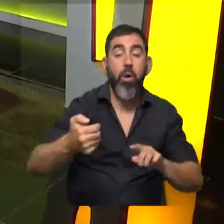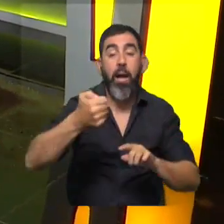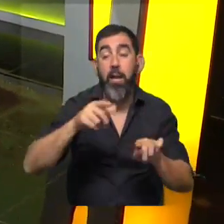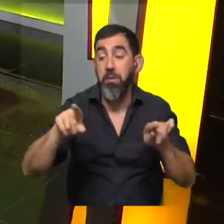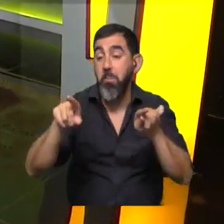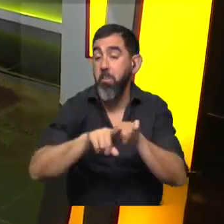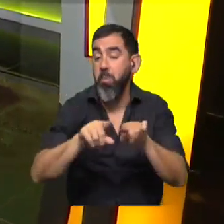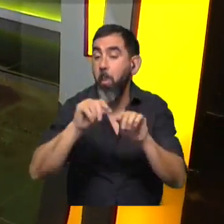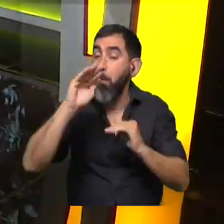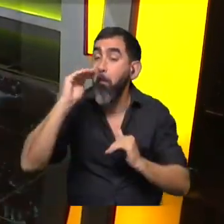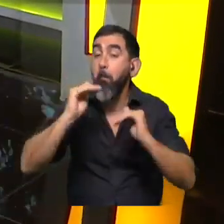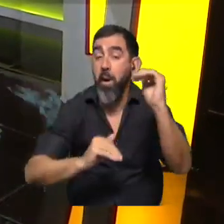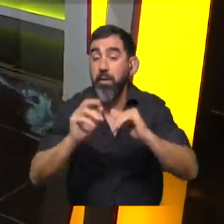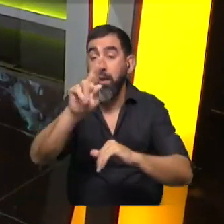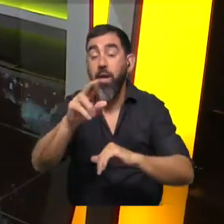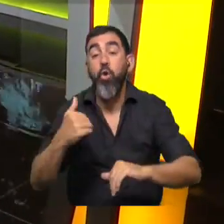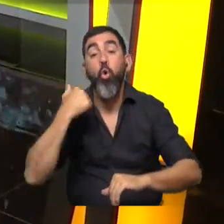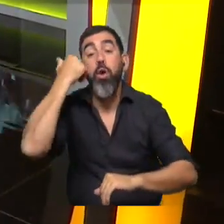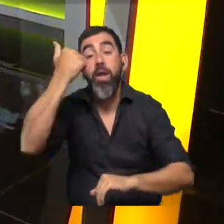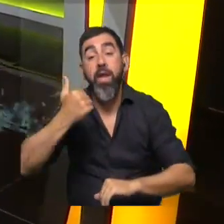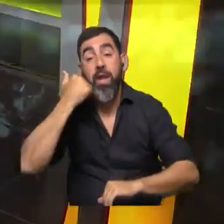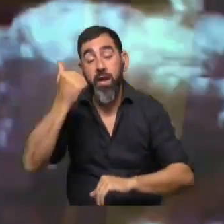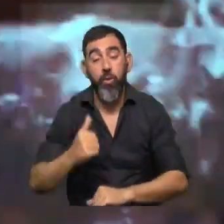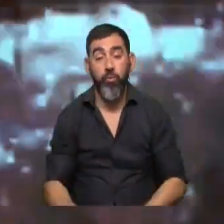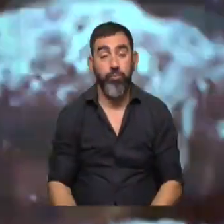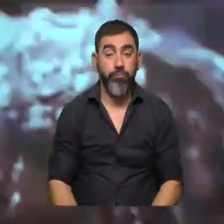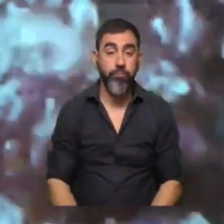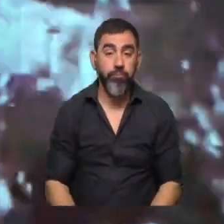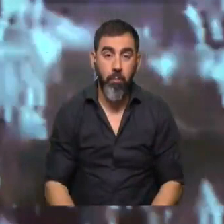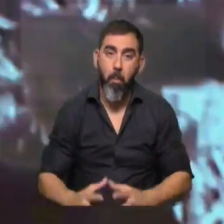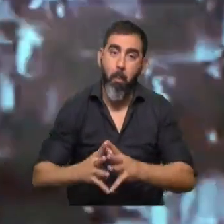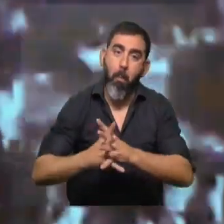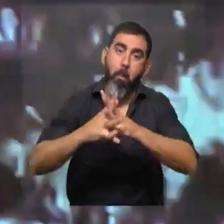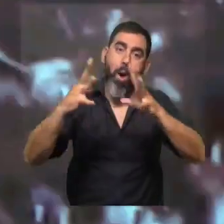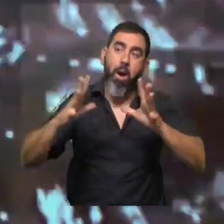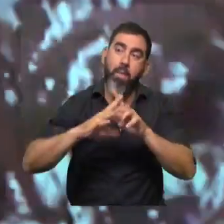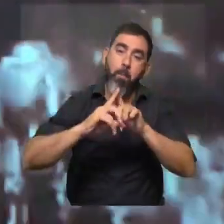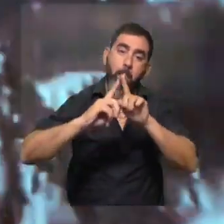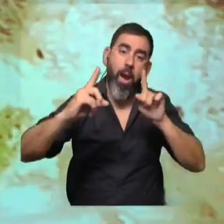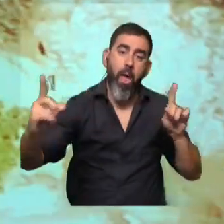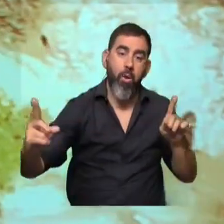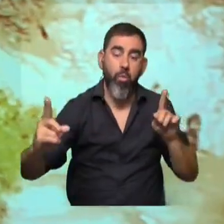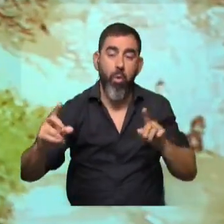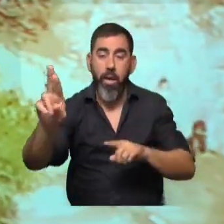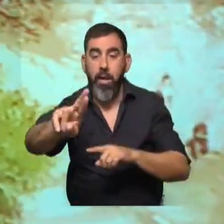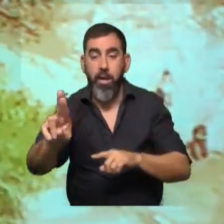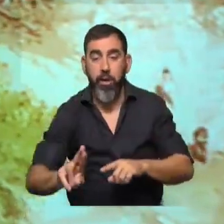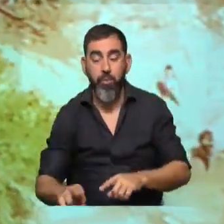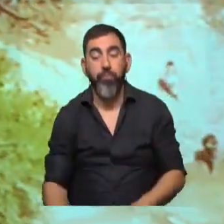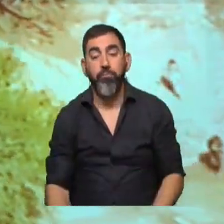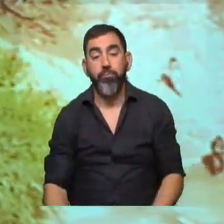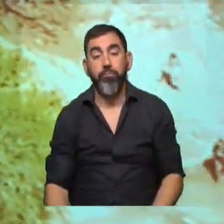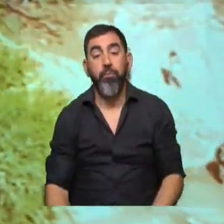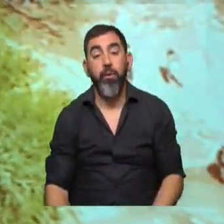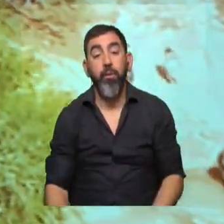cantidad, un poquito más incluso, que lo que se conoce del río Negro, mucho más extenso e importante en caudal y demás, pero